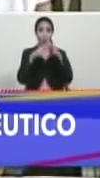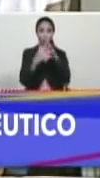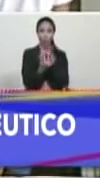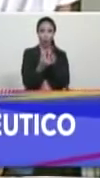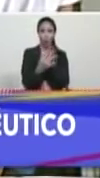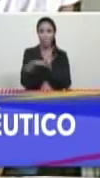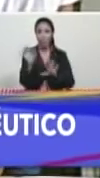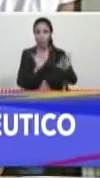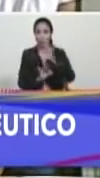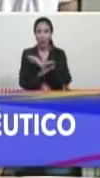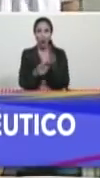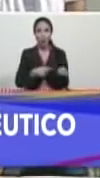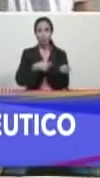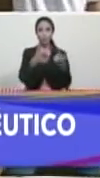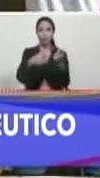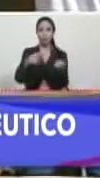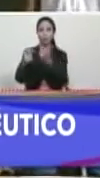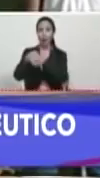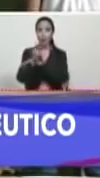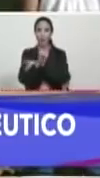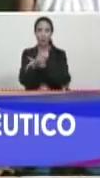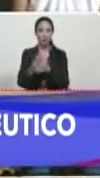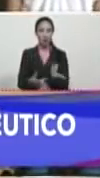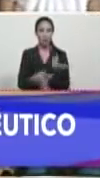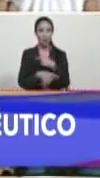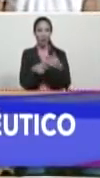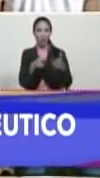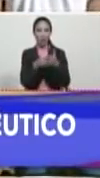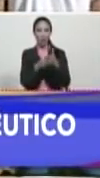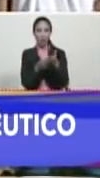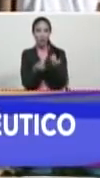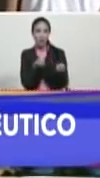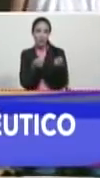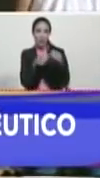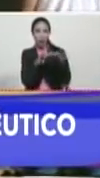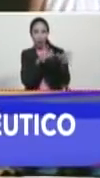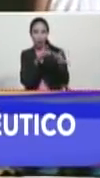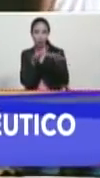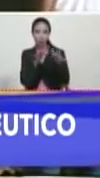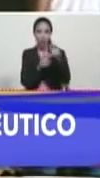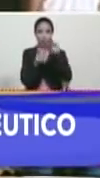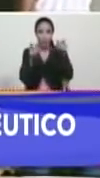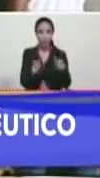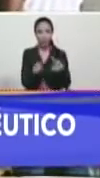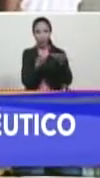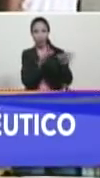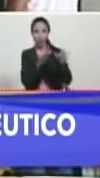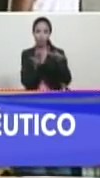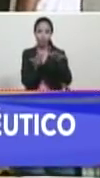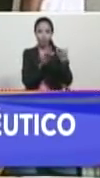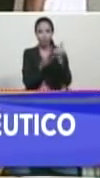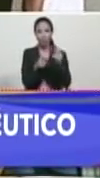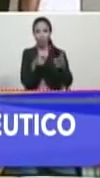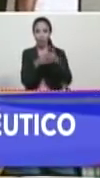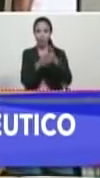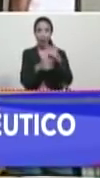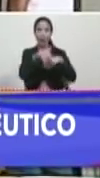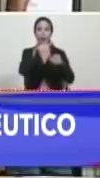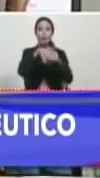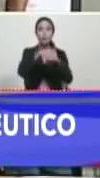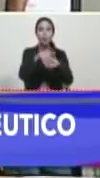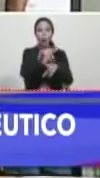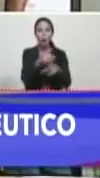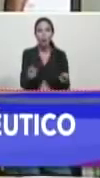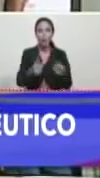y comunidades de Venezuela para chantajear a los usuarios, a los pacientes, para que voten por